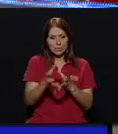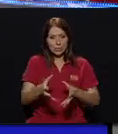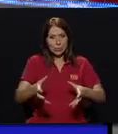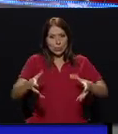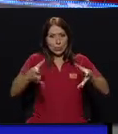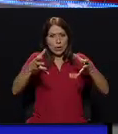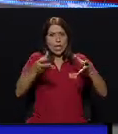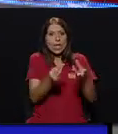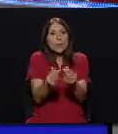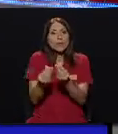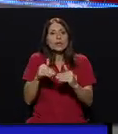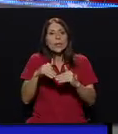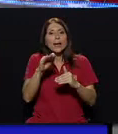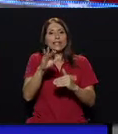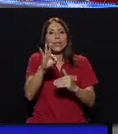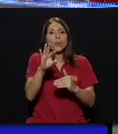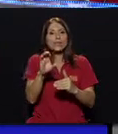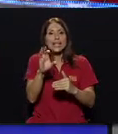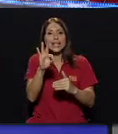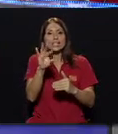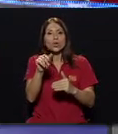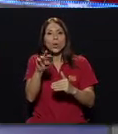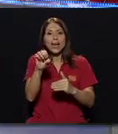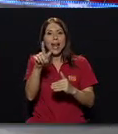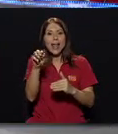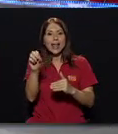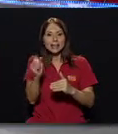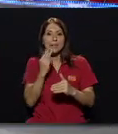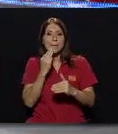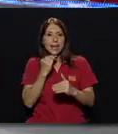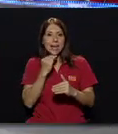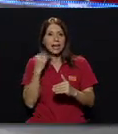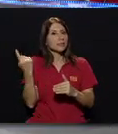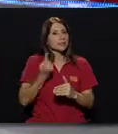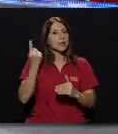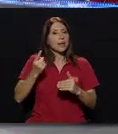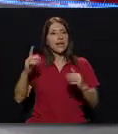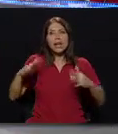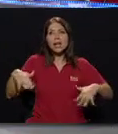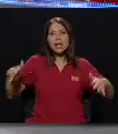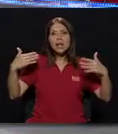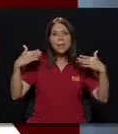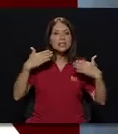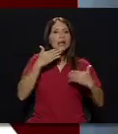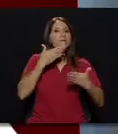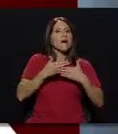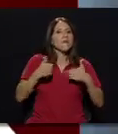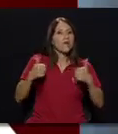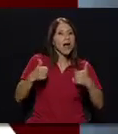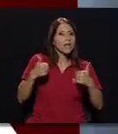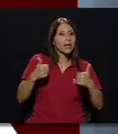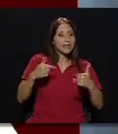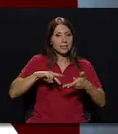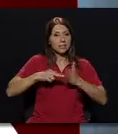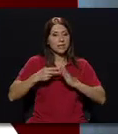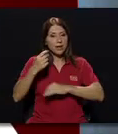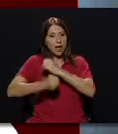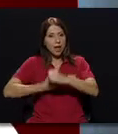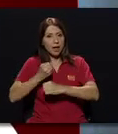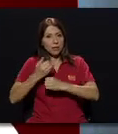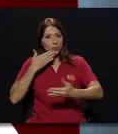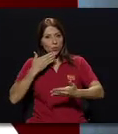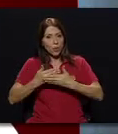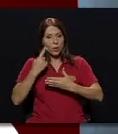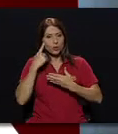de 900 toneladas de miel, siempre y cuando el clima sea favorable. En otras palabras, en años buenos para la